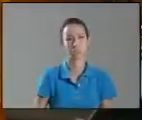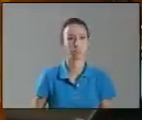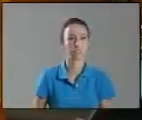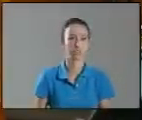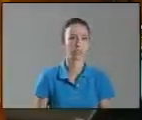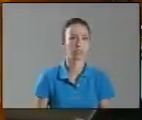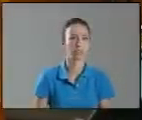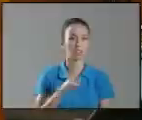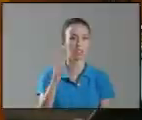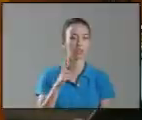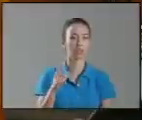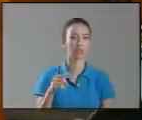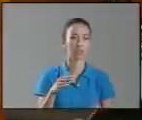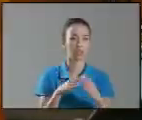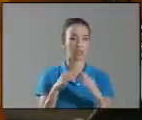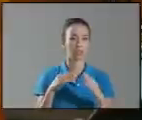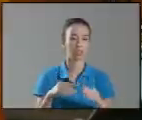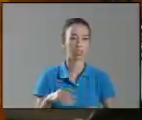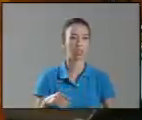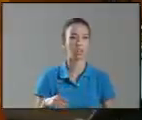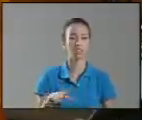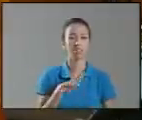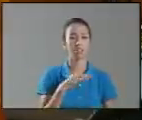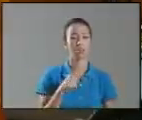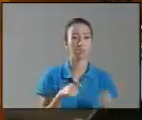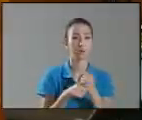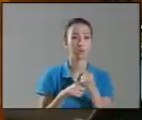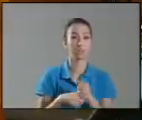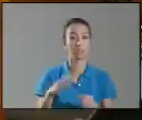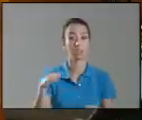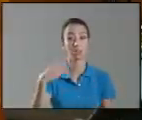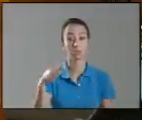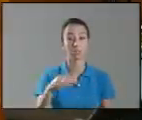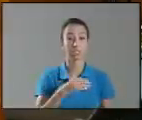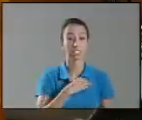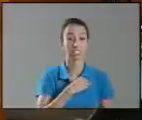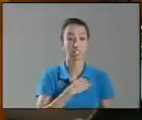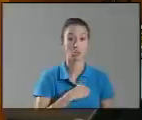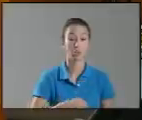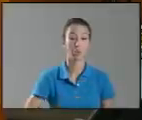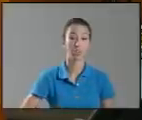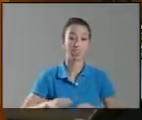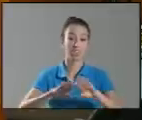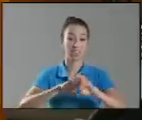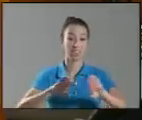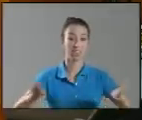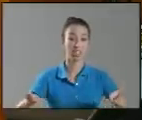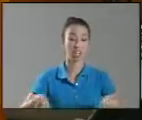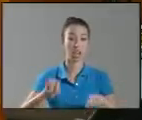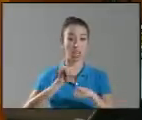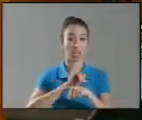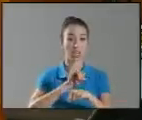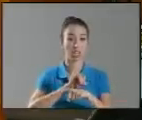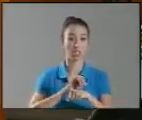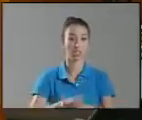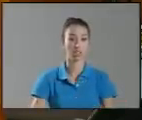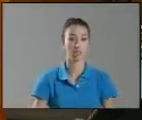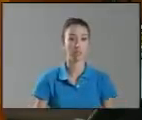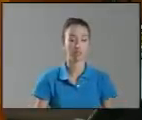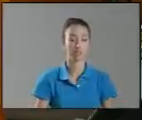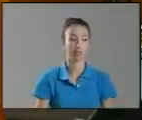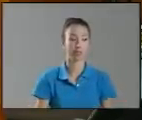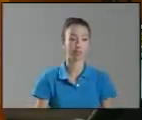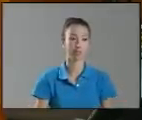sí, todos los hogares hay problemas, ¿verdad? Como quien dice, sí, acepto que tengo un problema. De ahí se agarró para